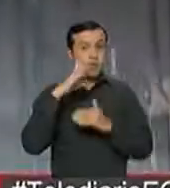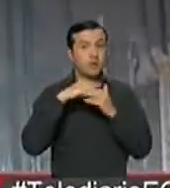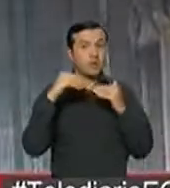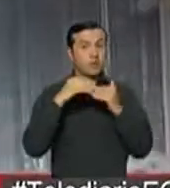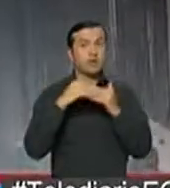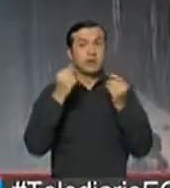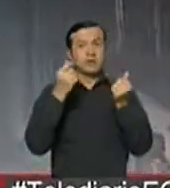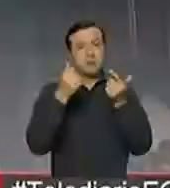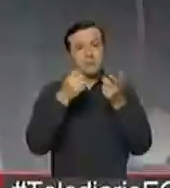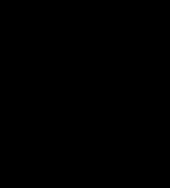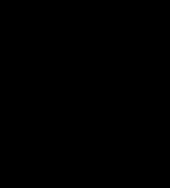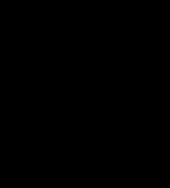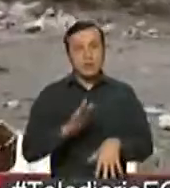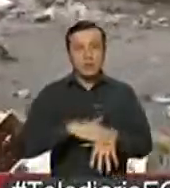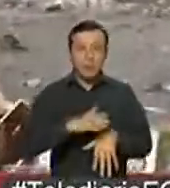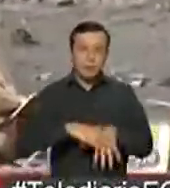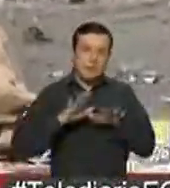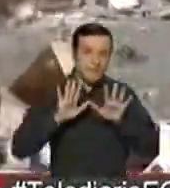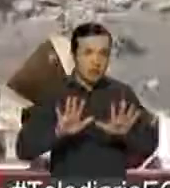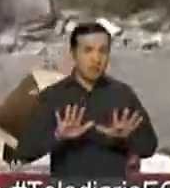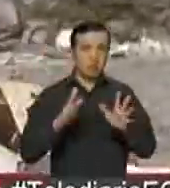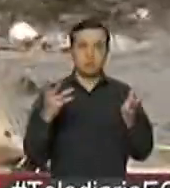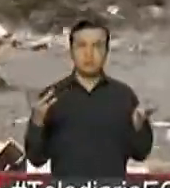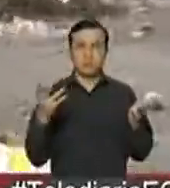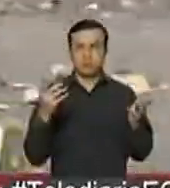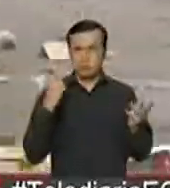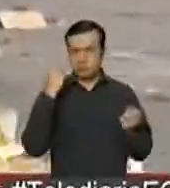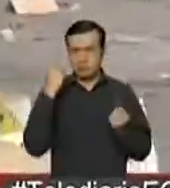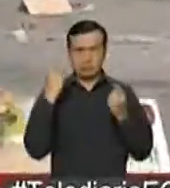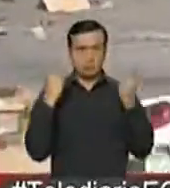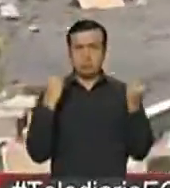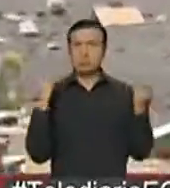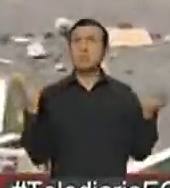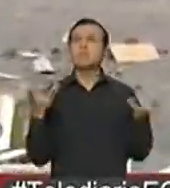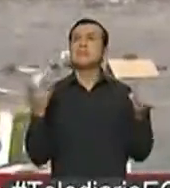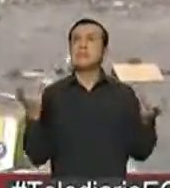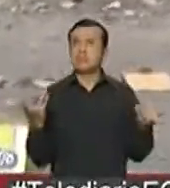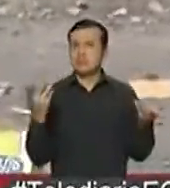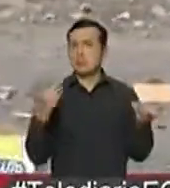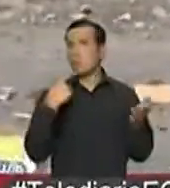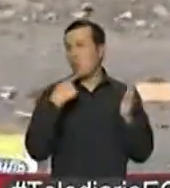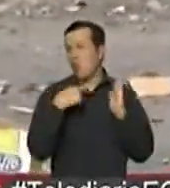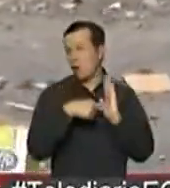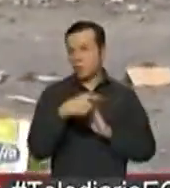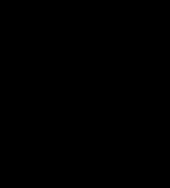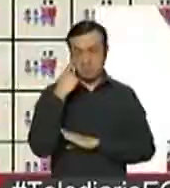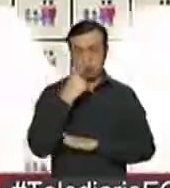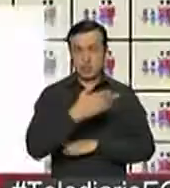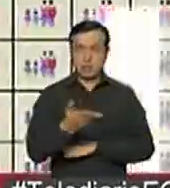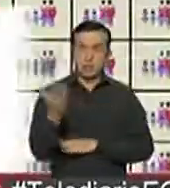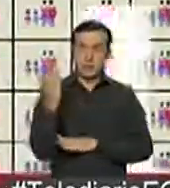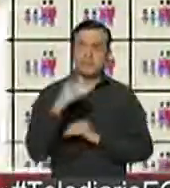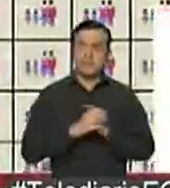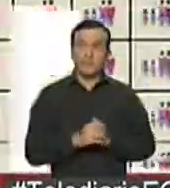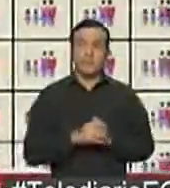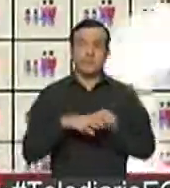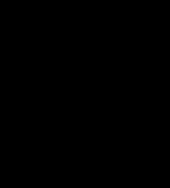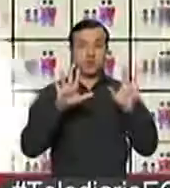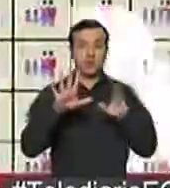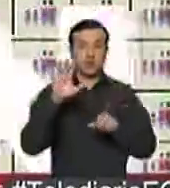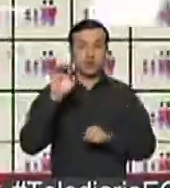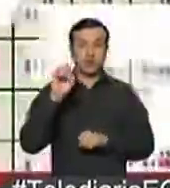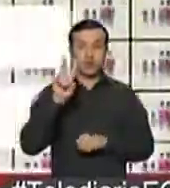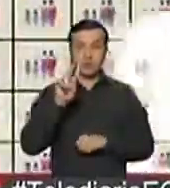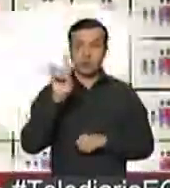de perjuicio para el país. Para entender cuánto representa esta cifra, se lo ejemplificamos de la siguiente forma. Con más de